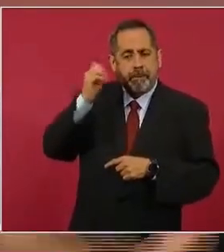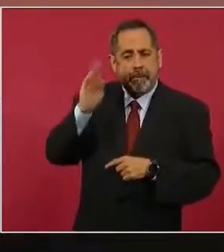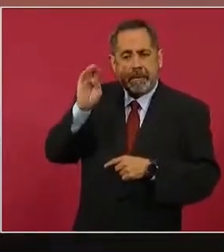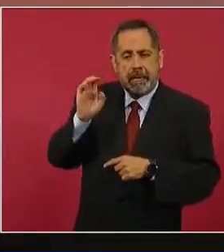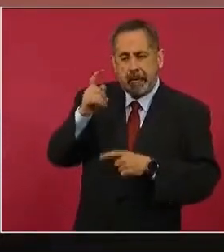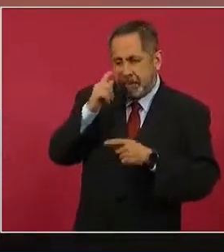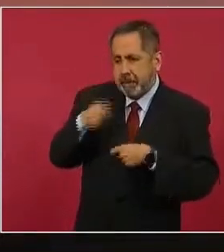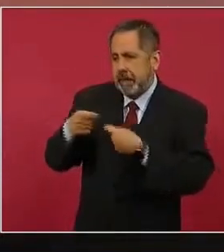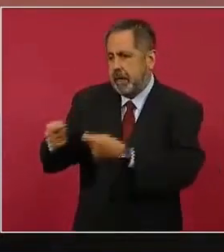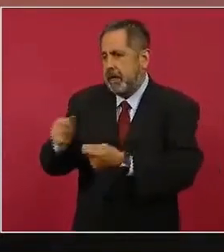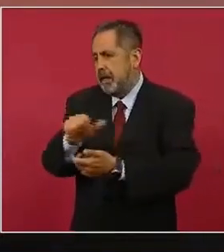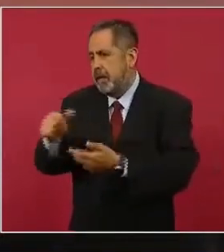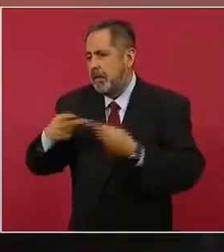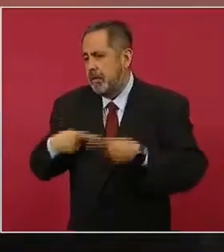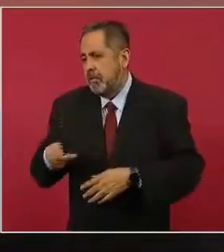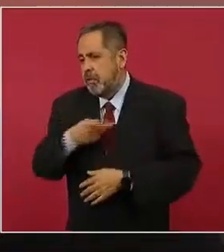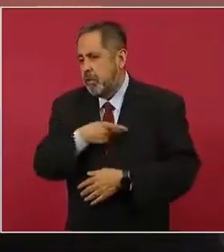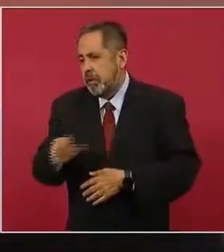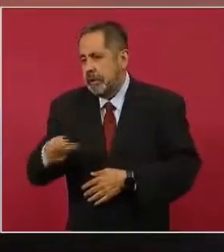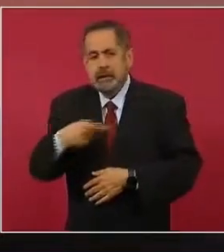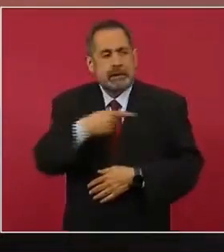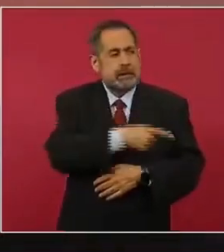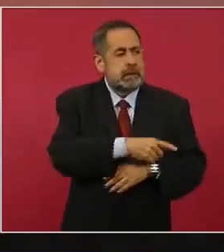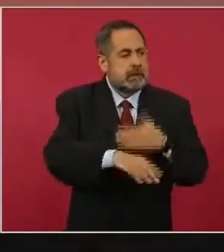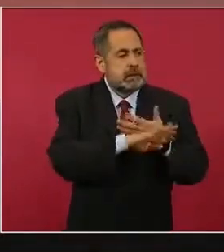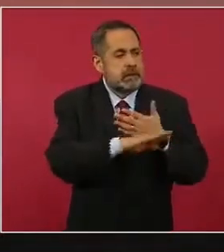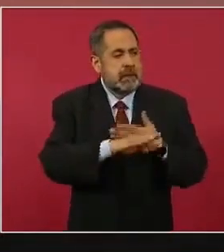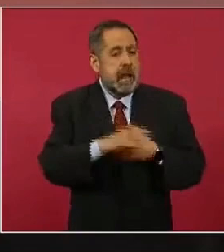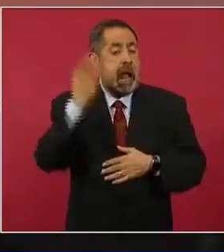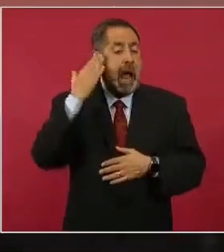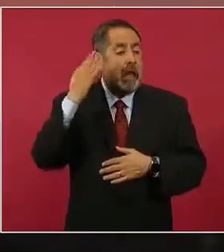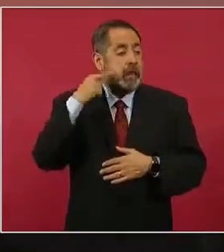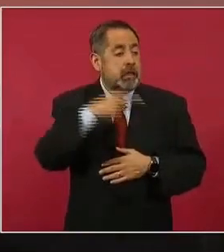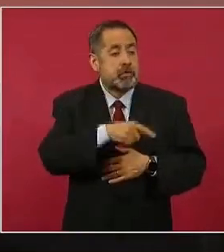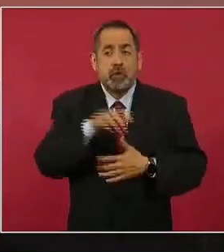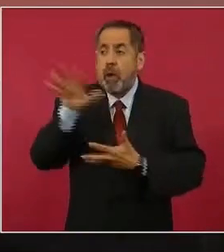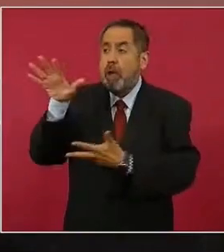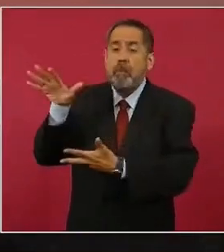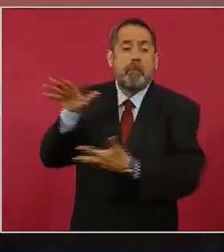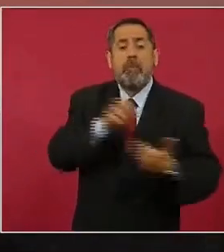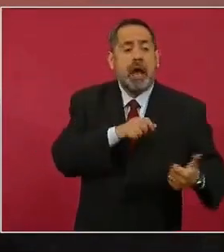que antes te llevabas tú el dinero